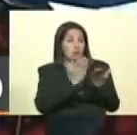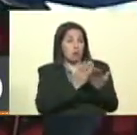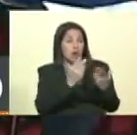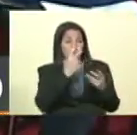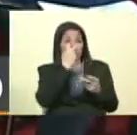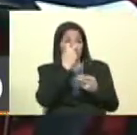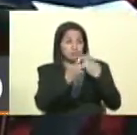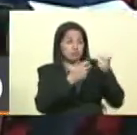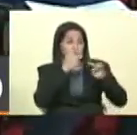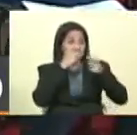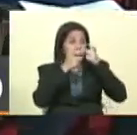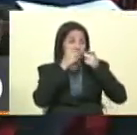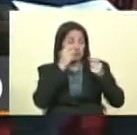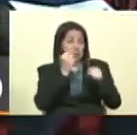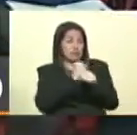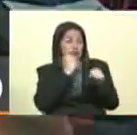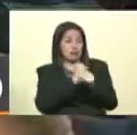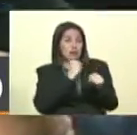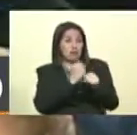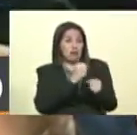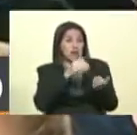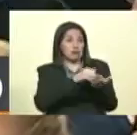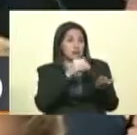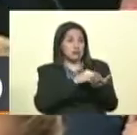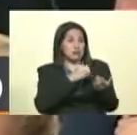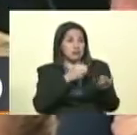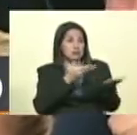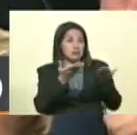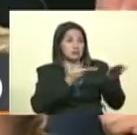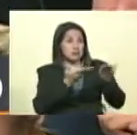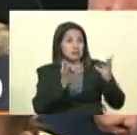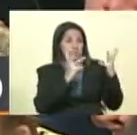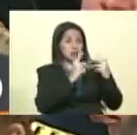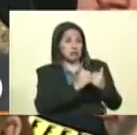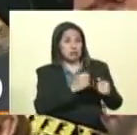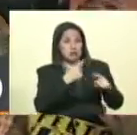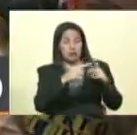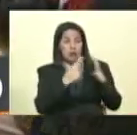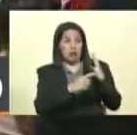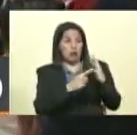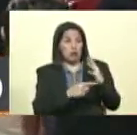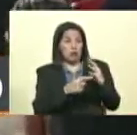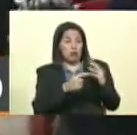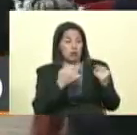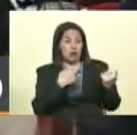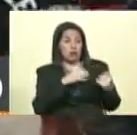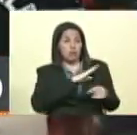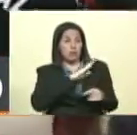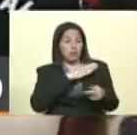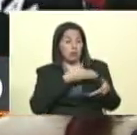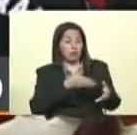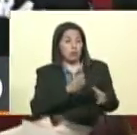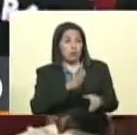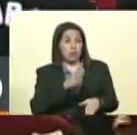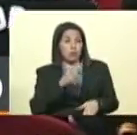de ahí nos hicimos indestructibles para siempre. Venimos del pueblo soy.